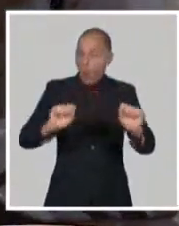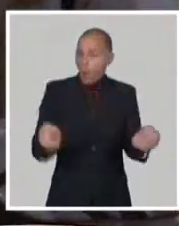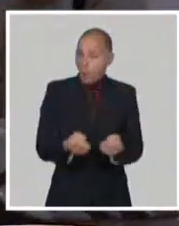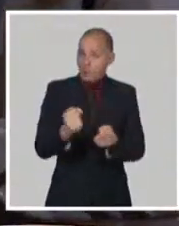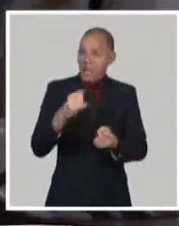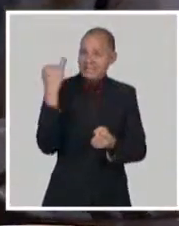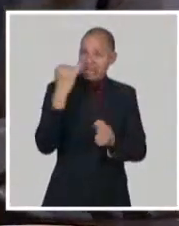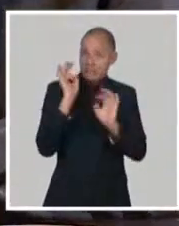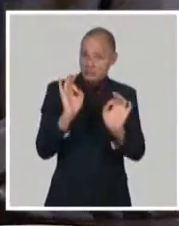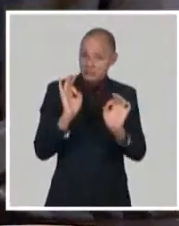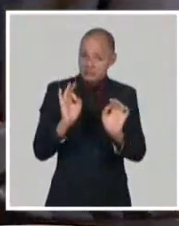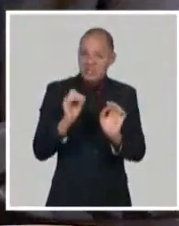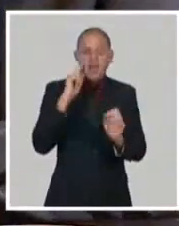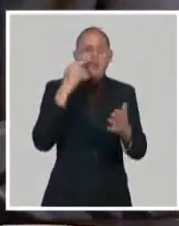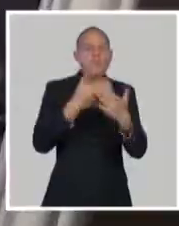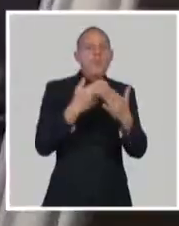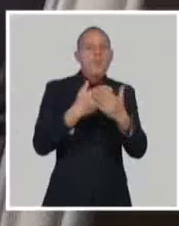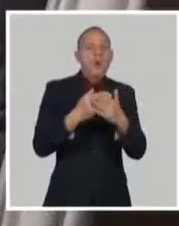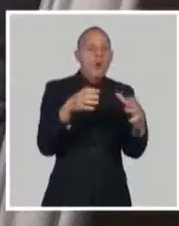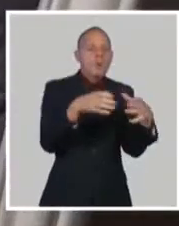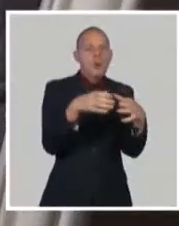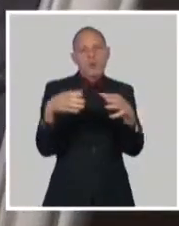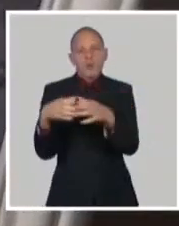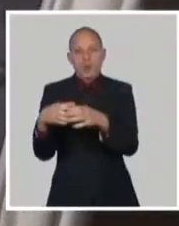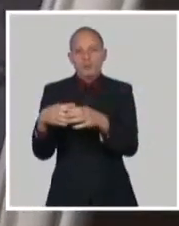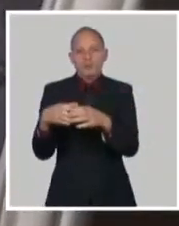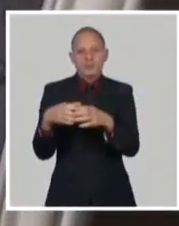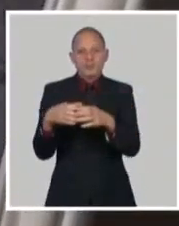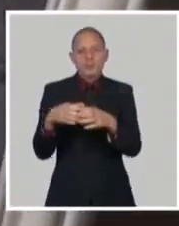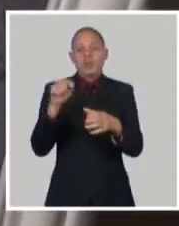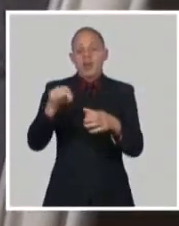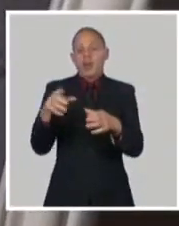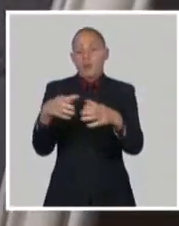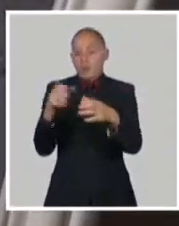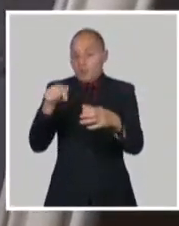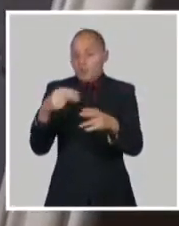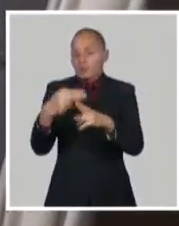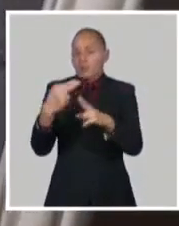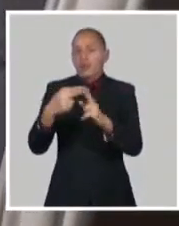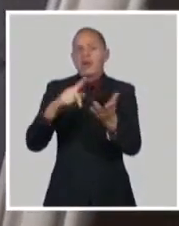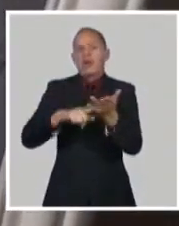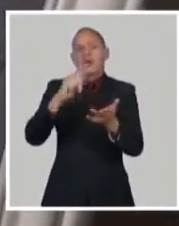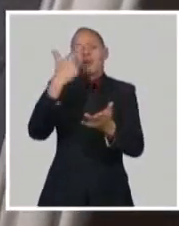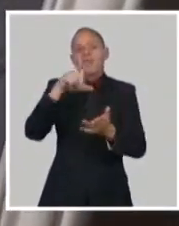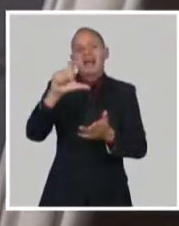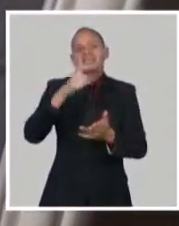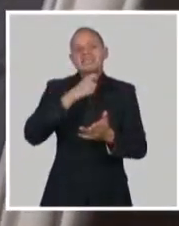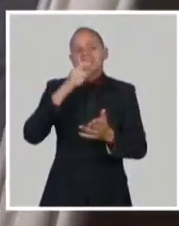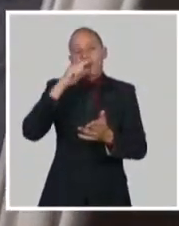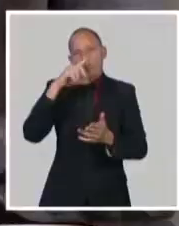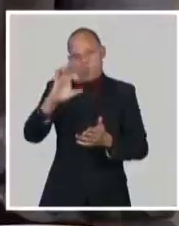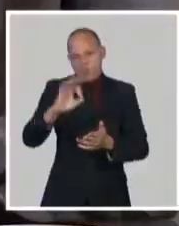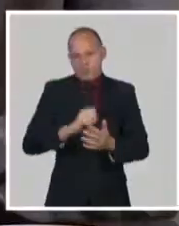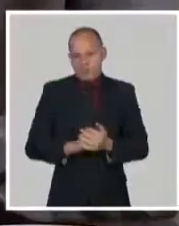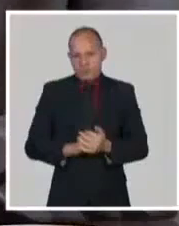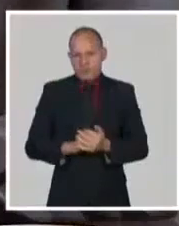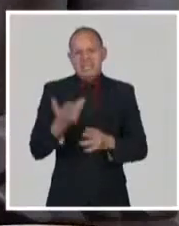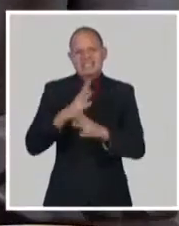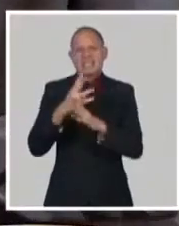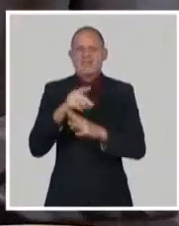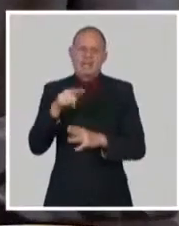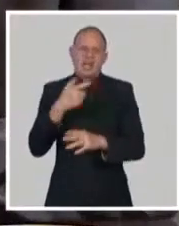en marzo. Por eso Soberana 01, a pesar de haber sido la primera, ha tenido un poquito más de tiempo de ensayo clínico, ¿no? Sí, vamos a